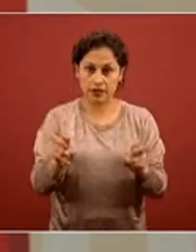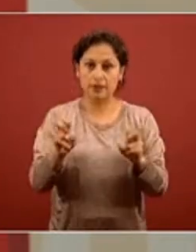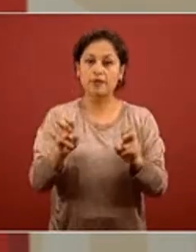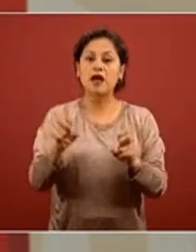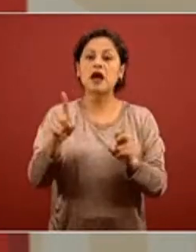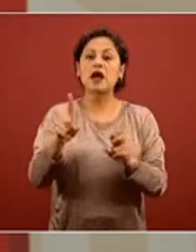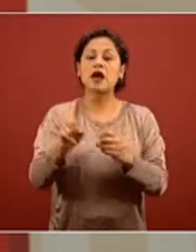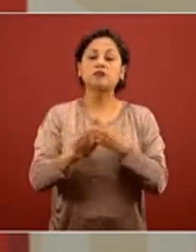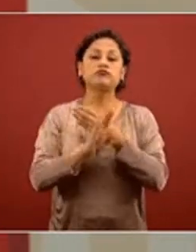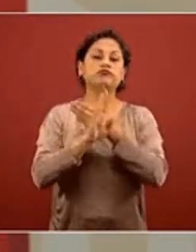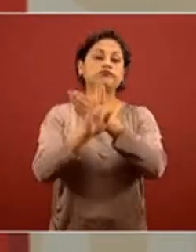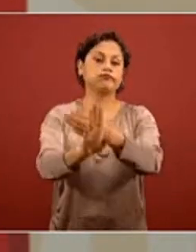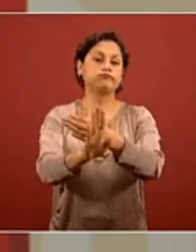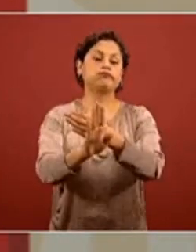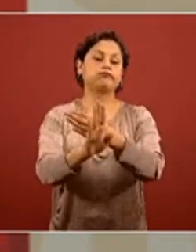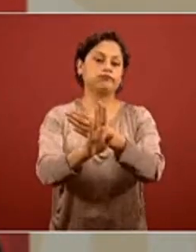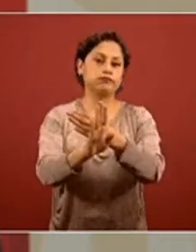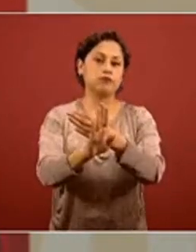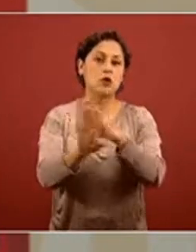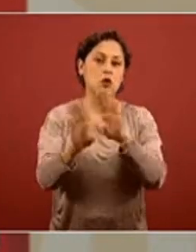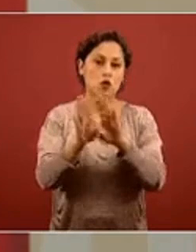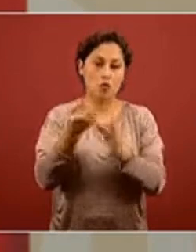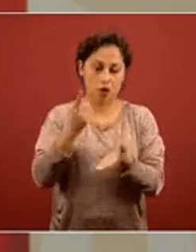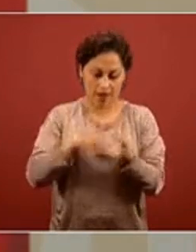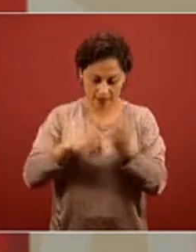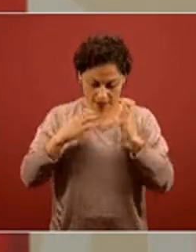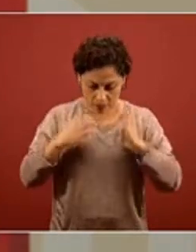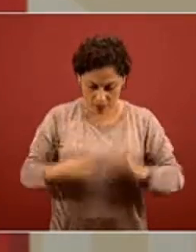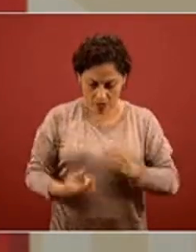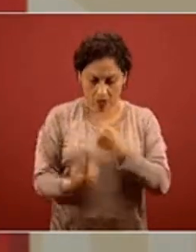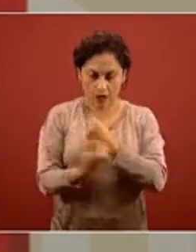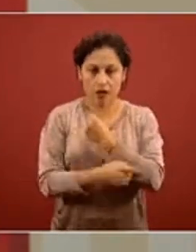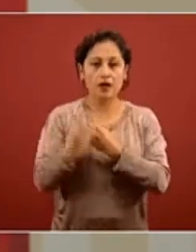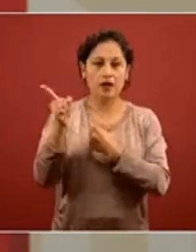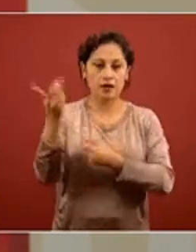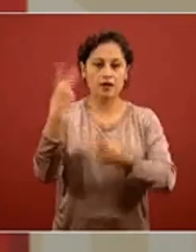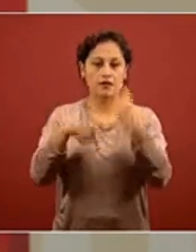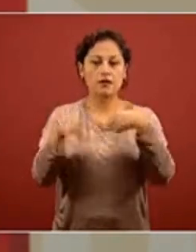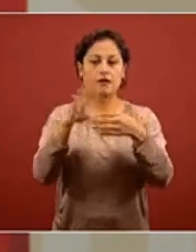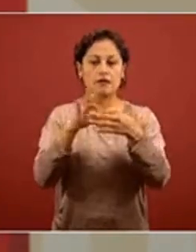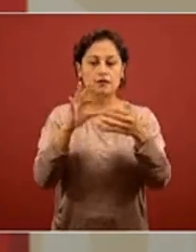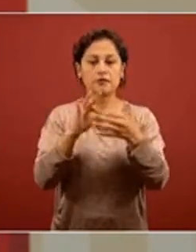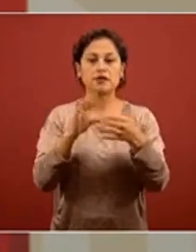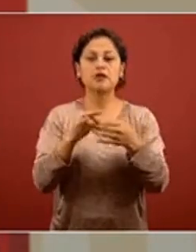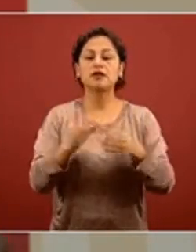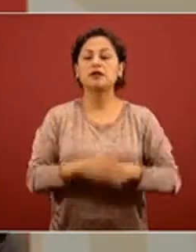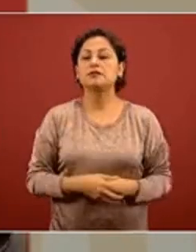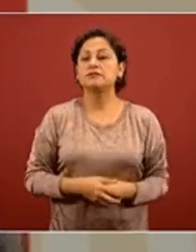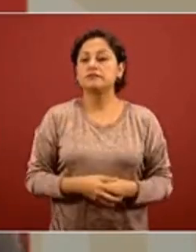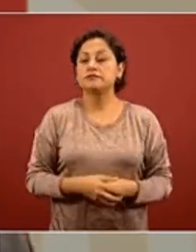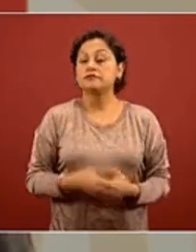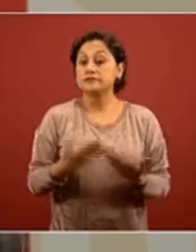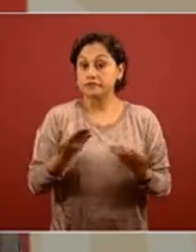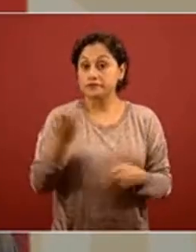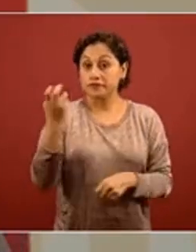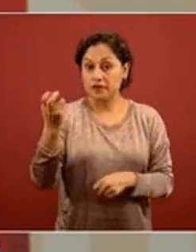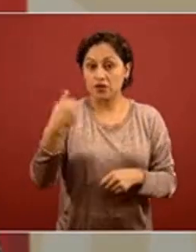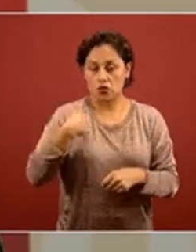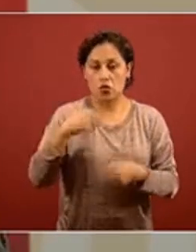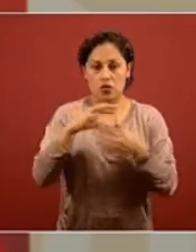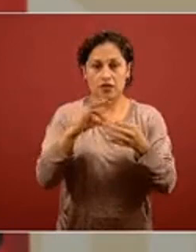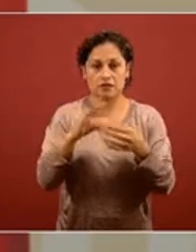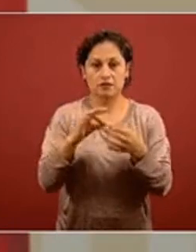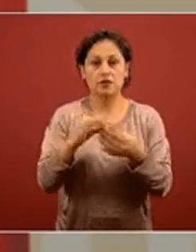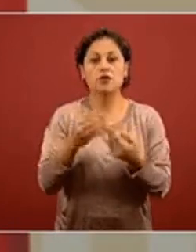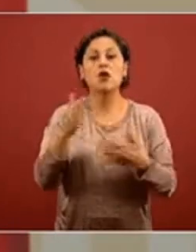inmunofisiopatología. Pero el adelanto es lo siguiente, y es parte de esto, que este fenómeno que decíamos de cómo la información pública